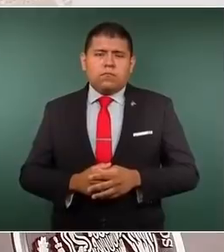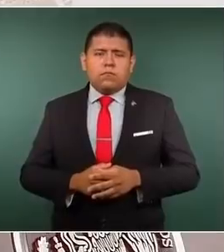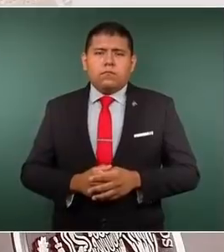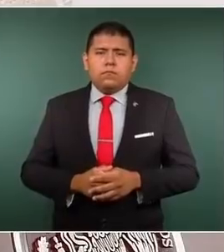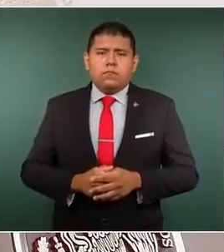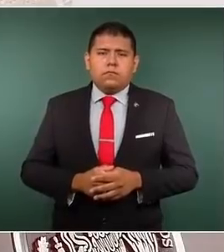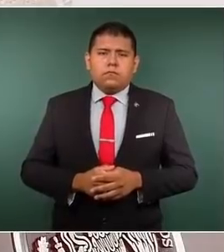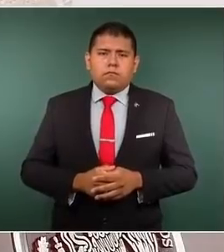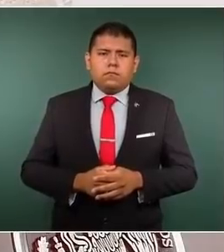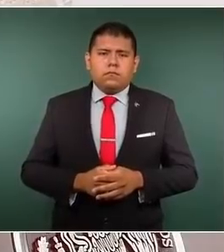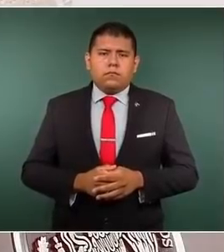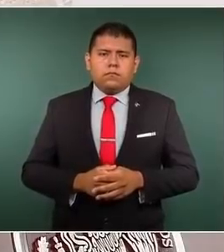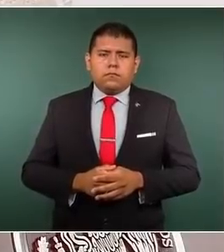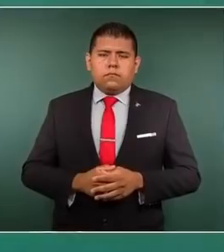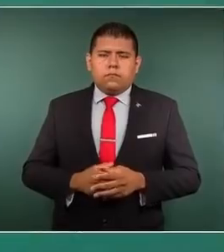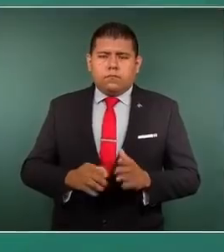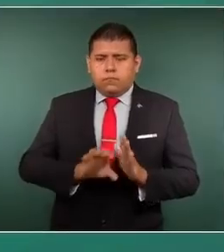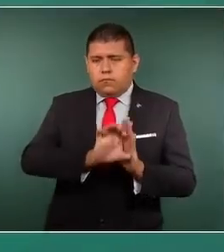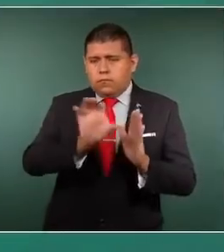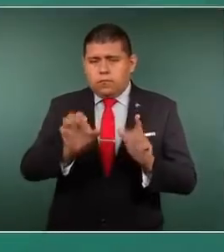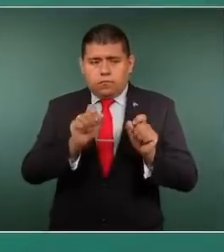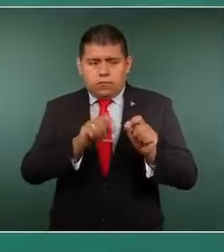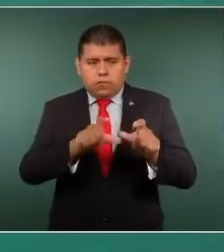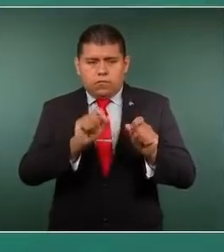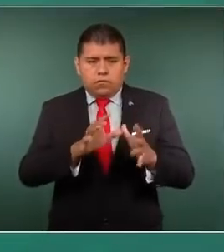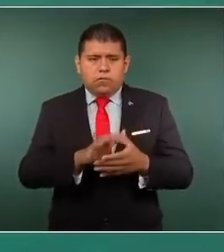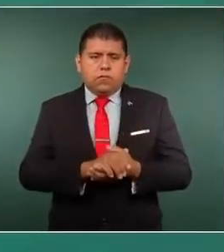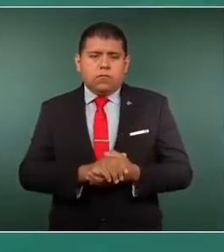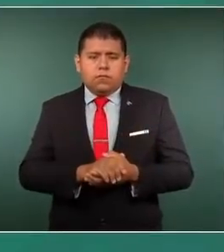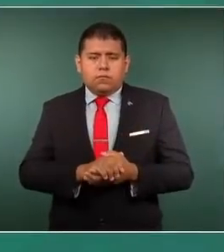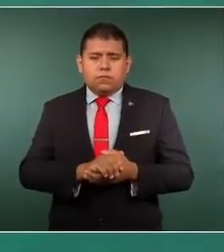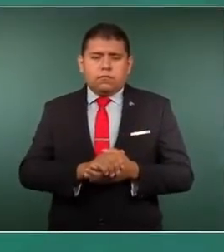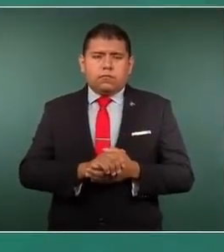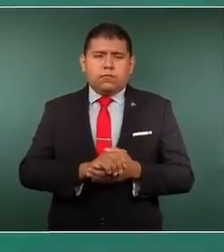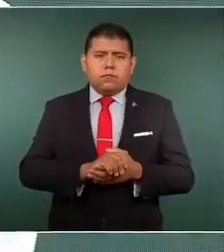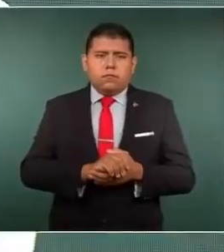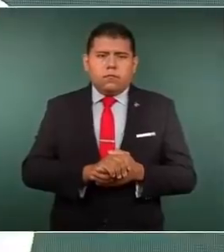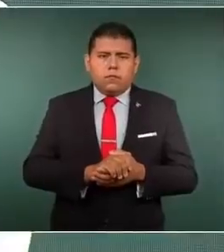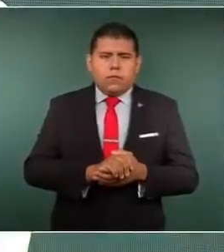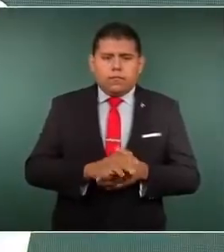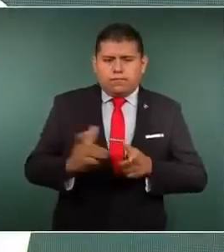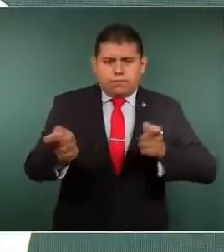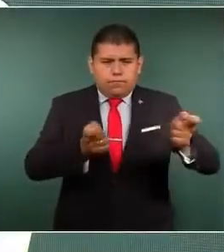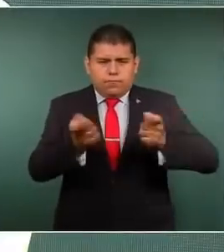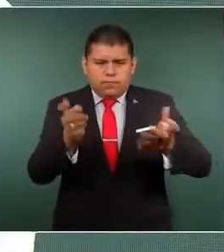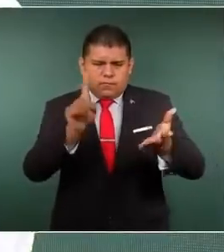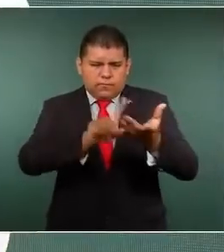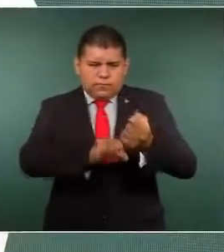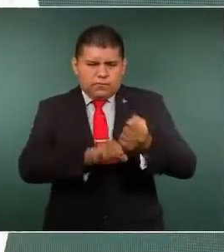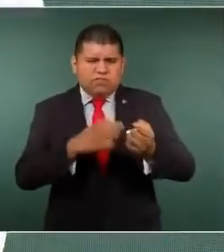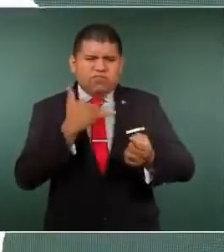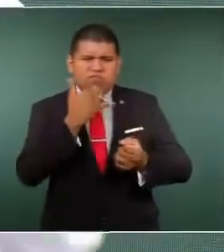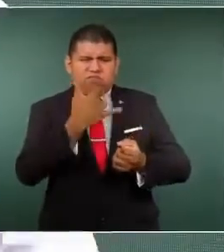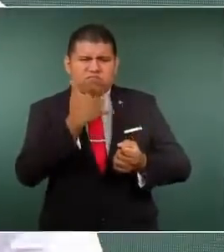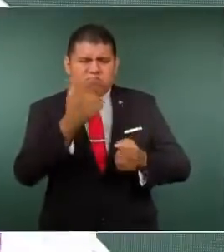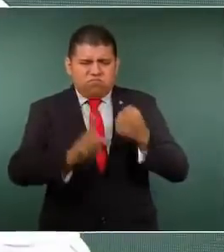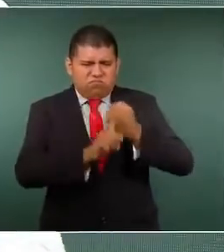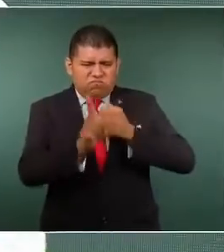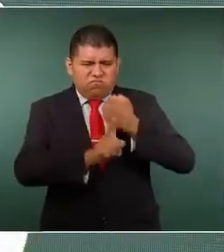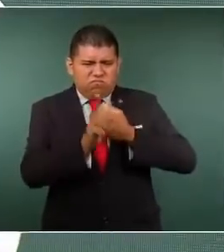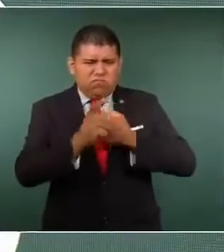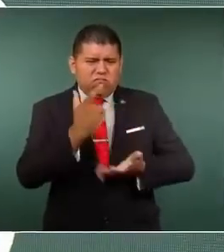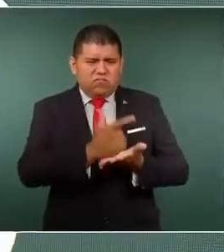es otro ejemplo de lo podrido que estaba el régimen y todavía